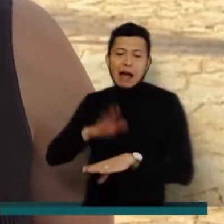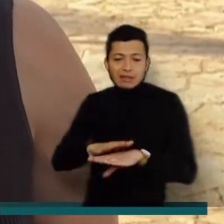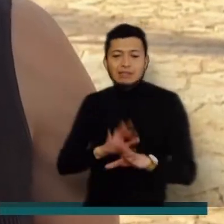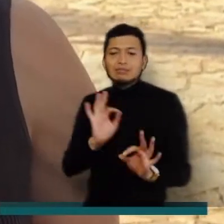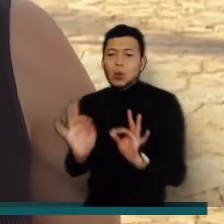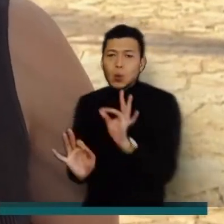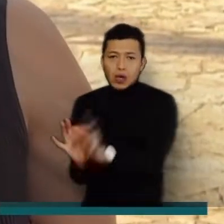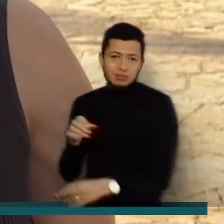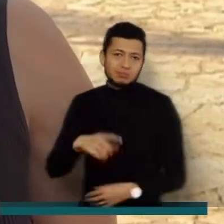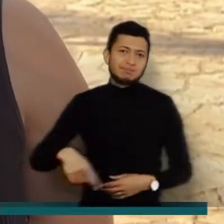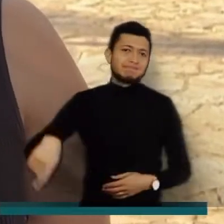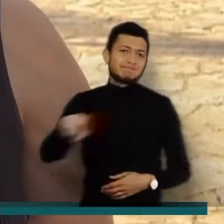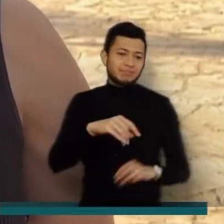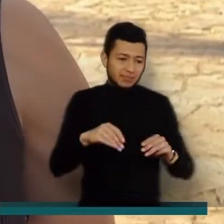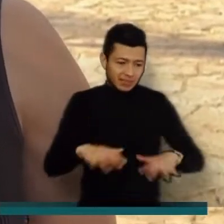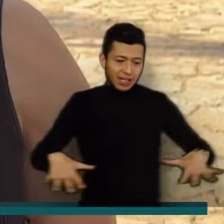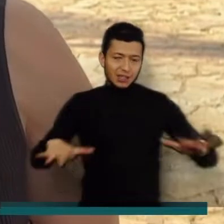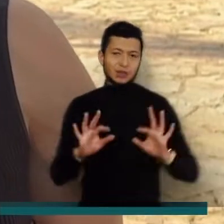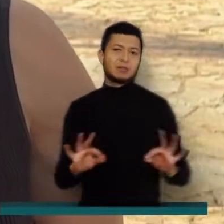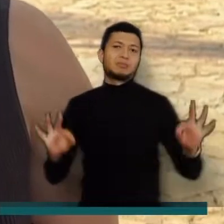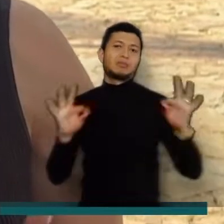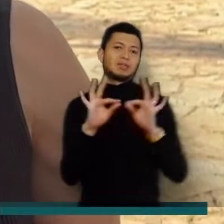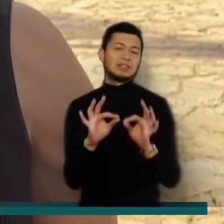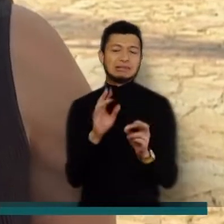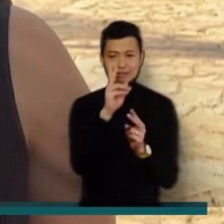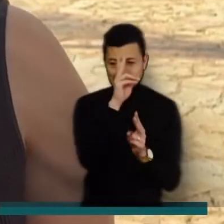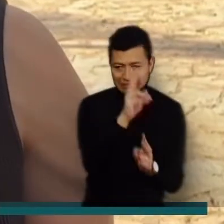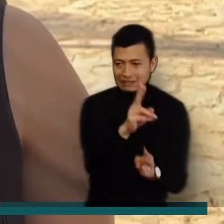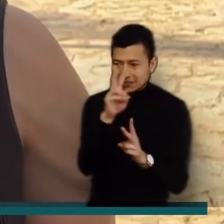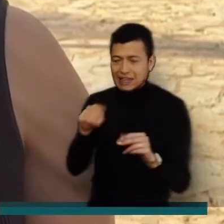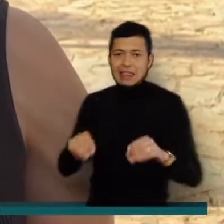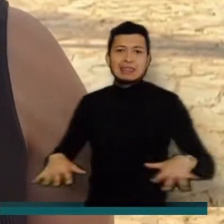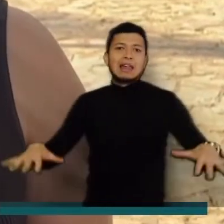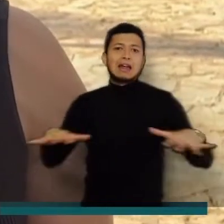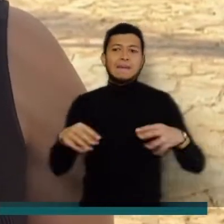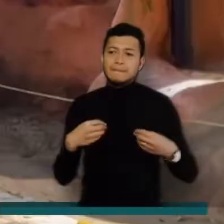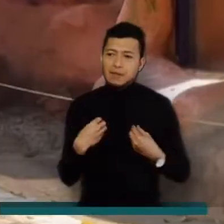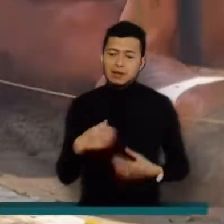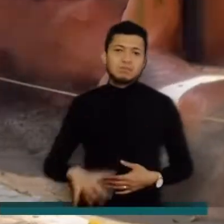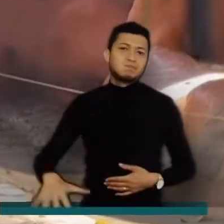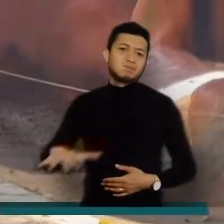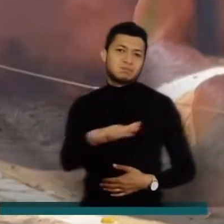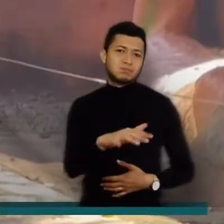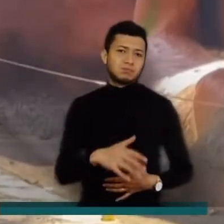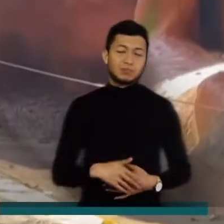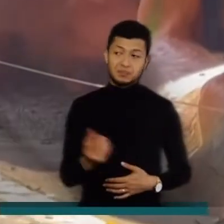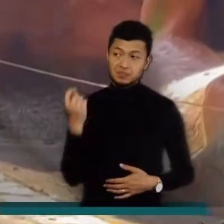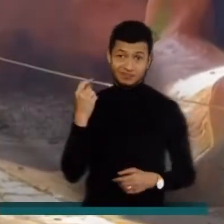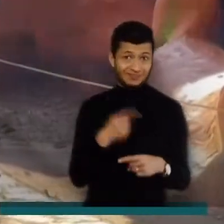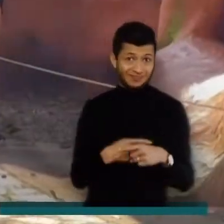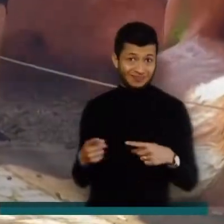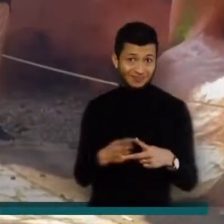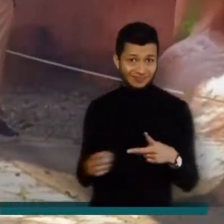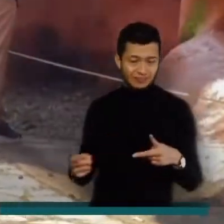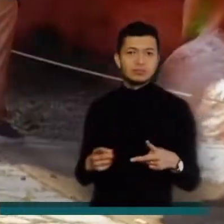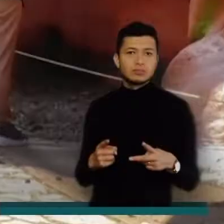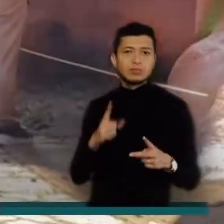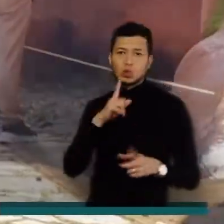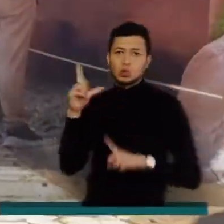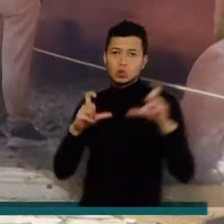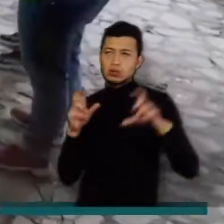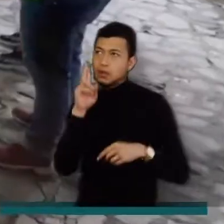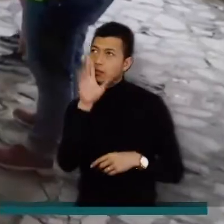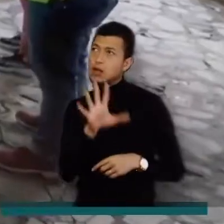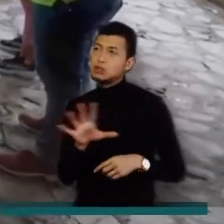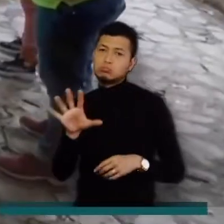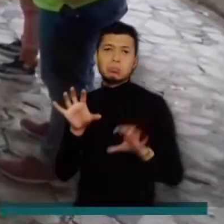preservarlos para cuidarlos en nuestro territorio para respetar también el territorio que ellos en las últimas semanas la visita de turistas